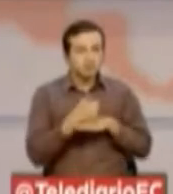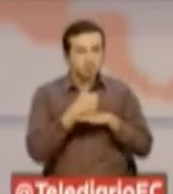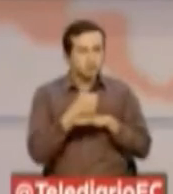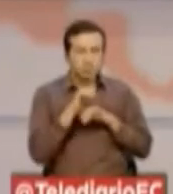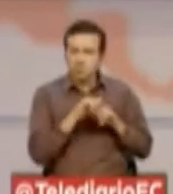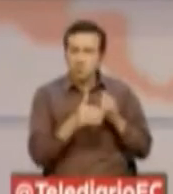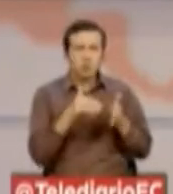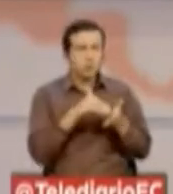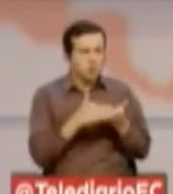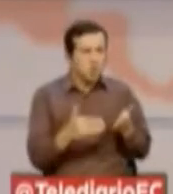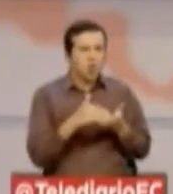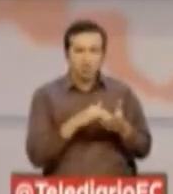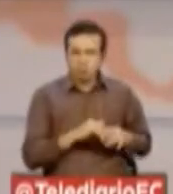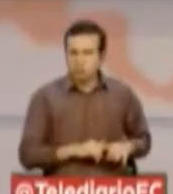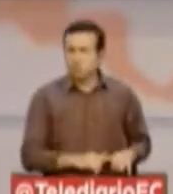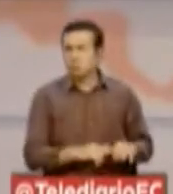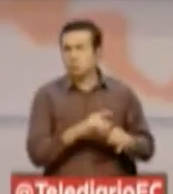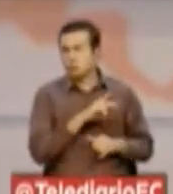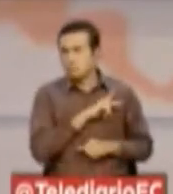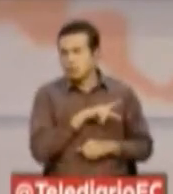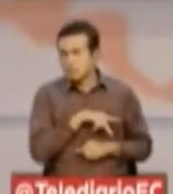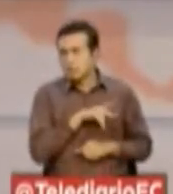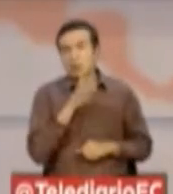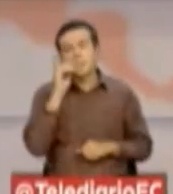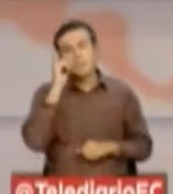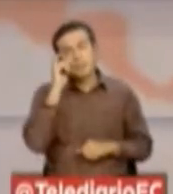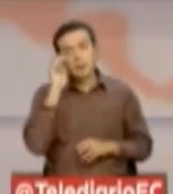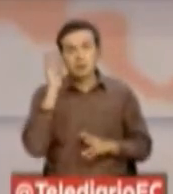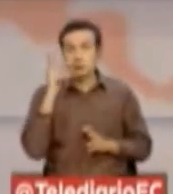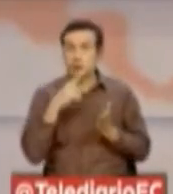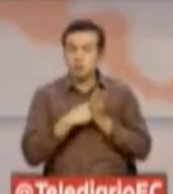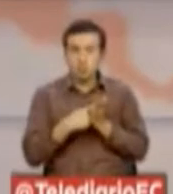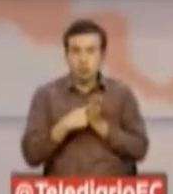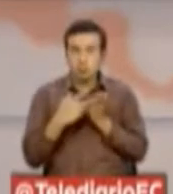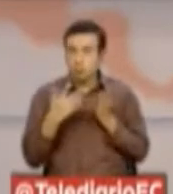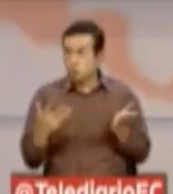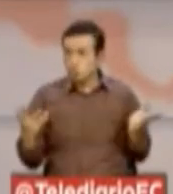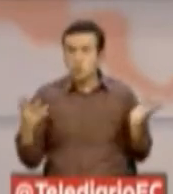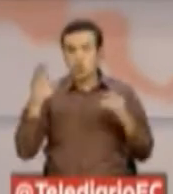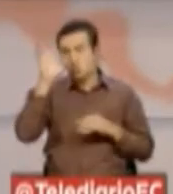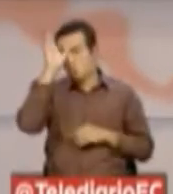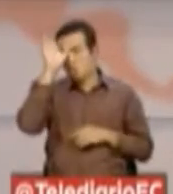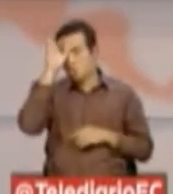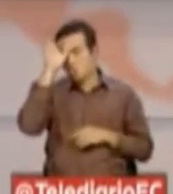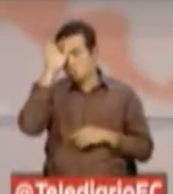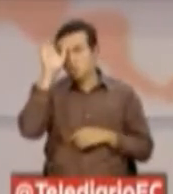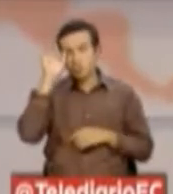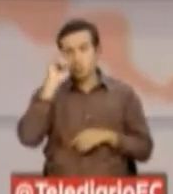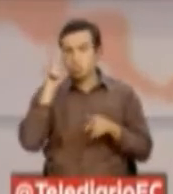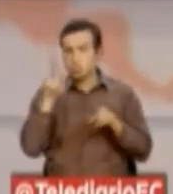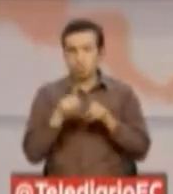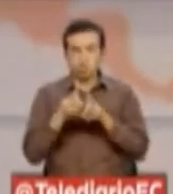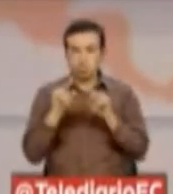es decir lo que personalmente creo yo es que aquí se debate no no un concepto solo de acuerdo que no se